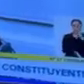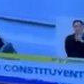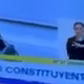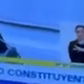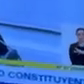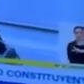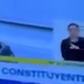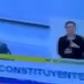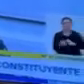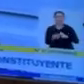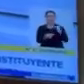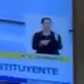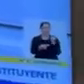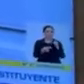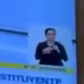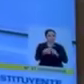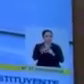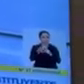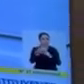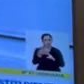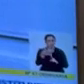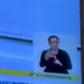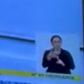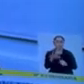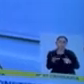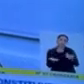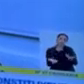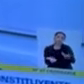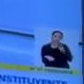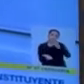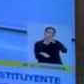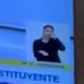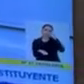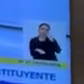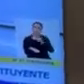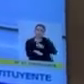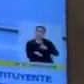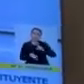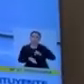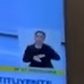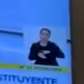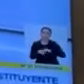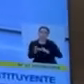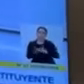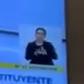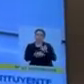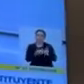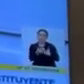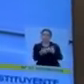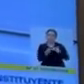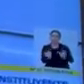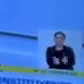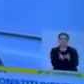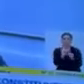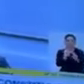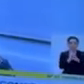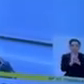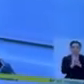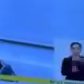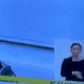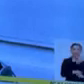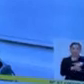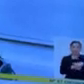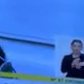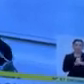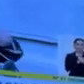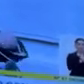dolor permanente de todo su cuerpo. Y este dolor, que es un dolor no oncológico, que hoy día ha tenido dificultades para el diagnóstico,